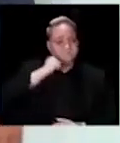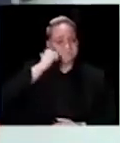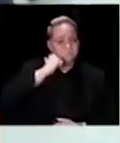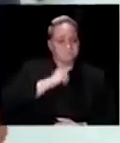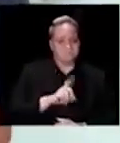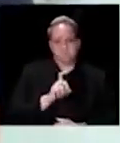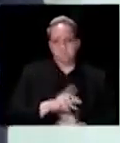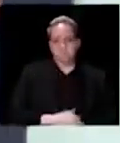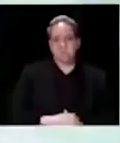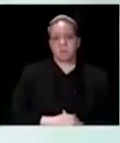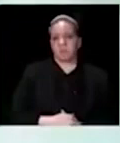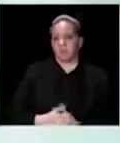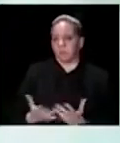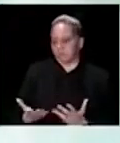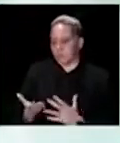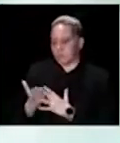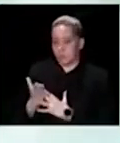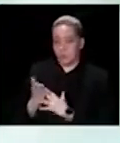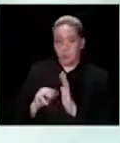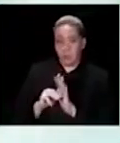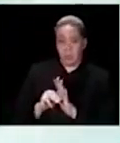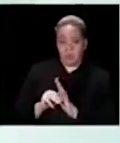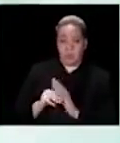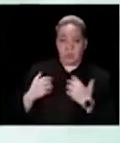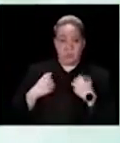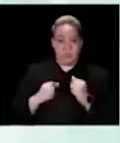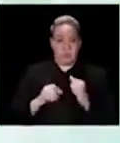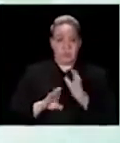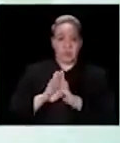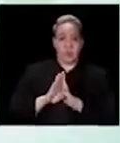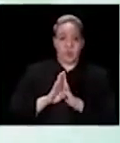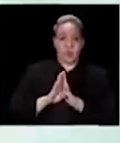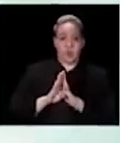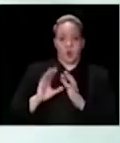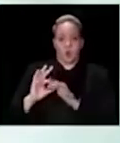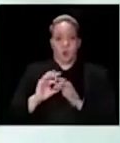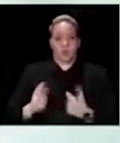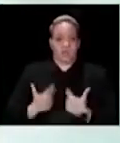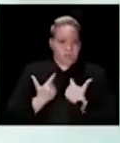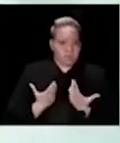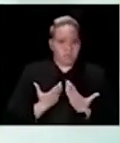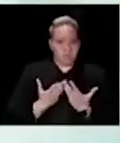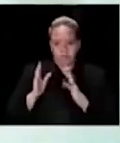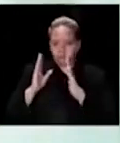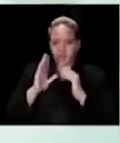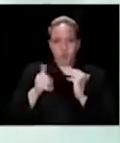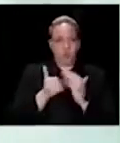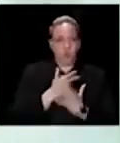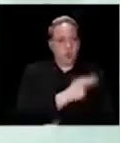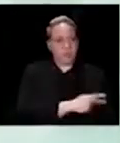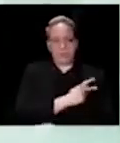Ahora mismo le explico para que usted pueda entender que para tener este flow, señor, para eso hay que nacer, crecer en el combate,